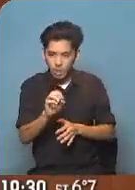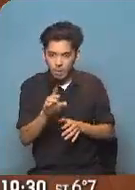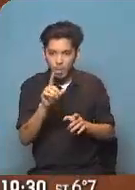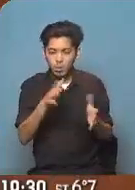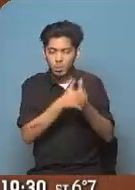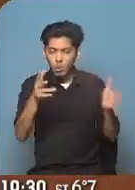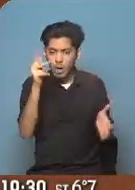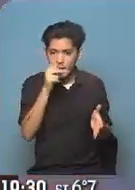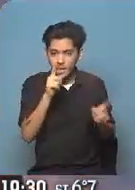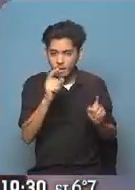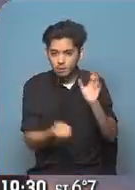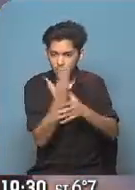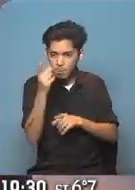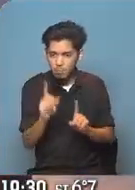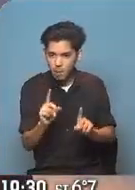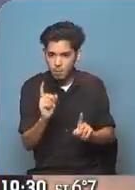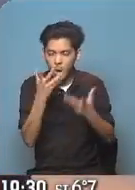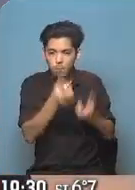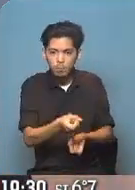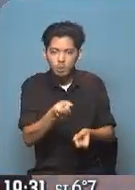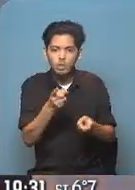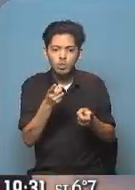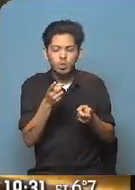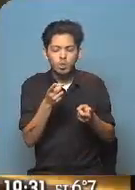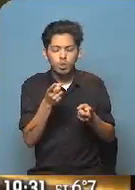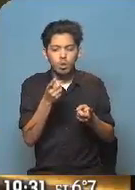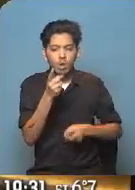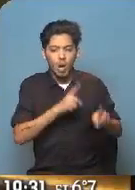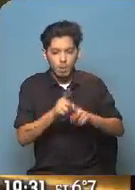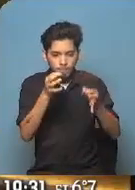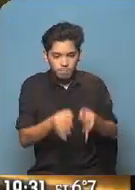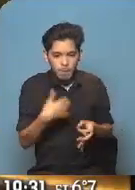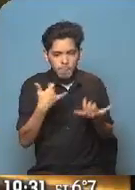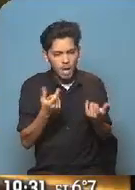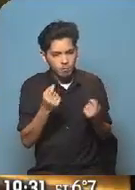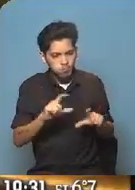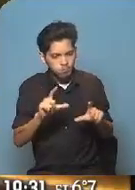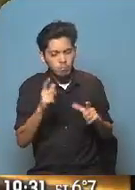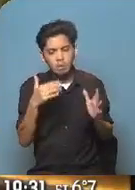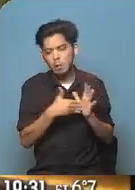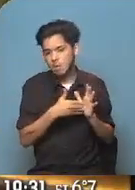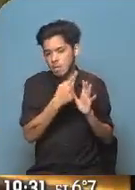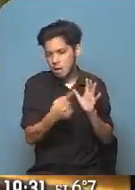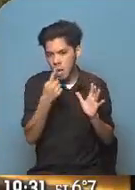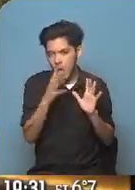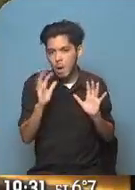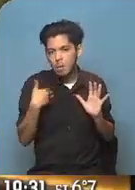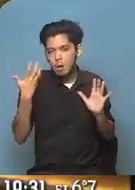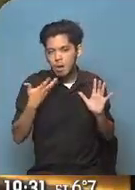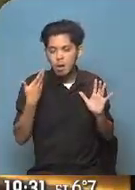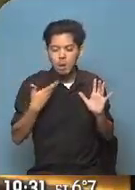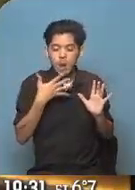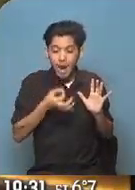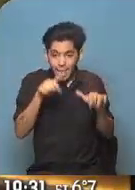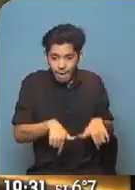este apoyo logístico tiene un costo alto digamos depende de cada una de las operaciones pero la realidad es que hoy hay un previsto un